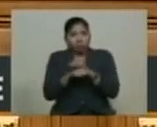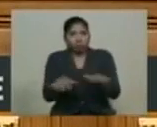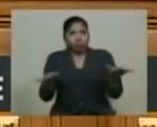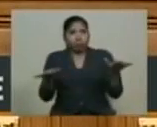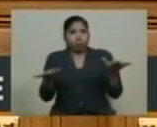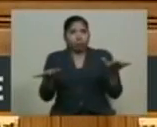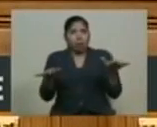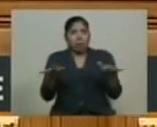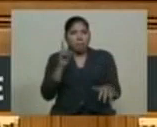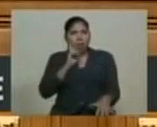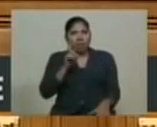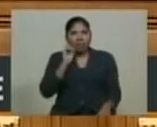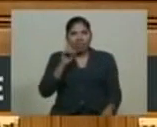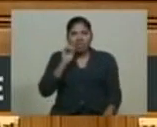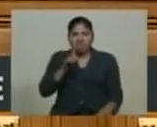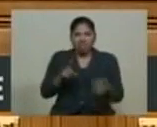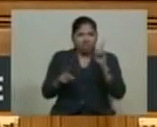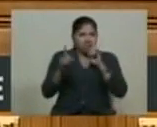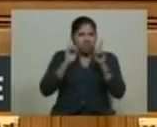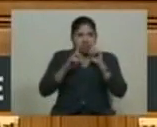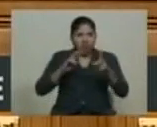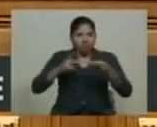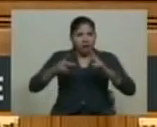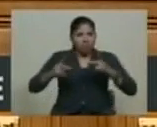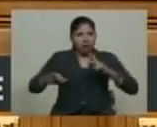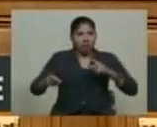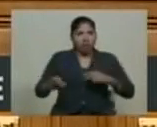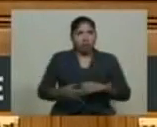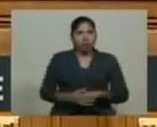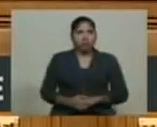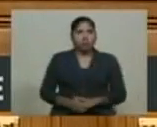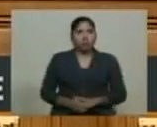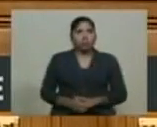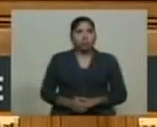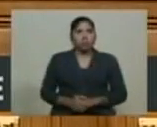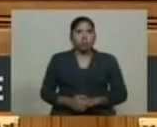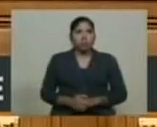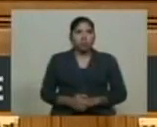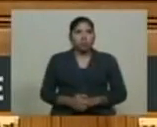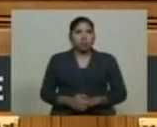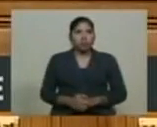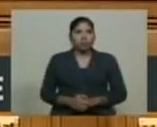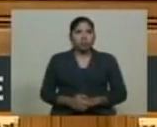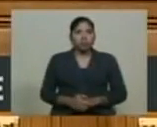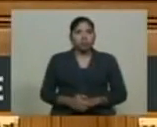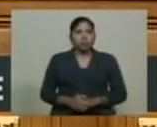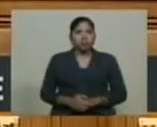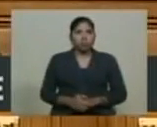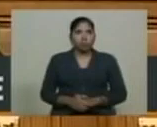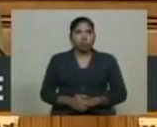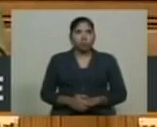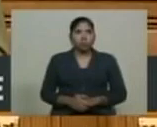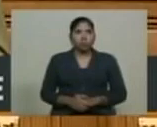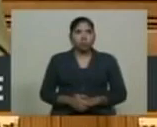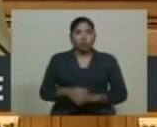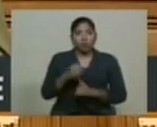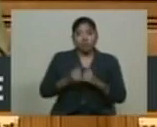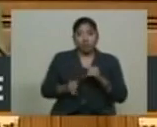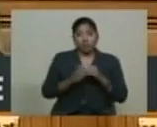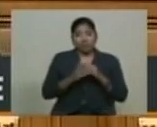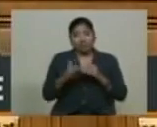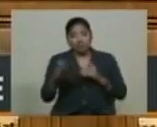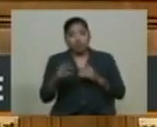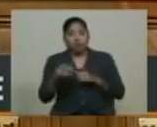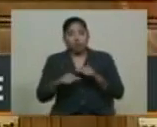país alguno se haya acometido desde finales del siglo XX y los años que corren del